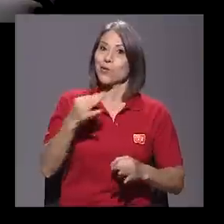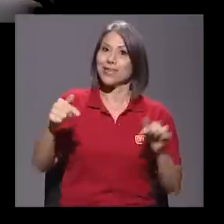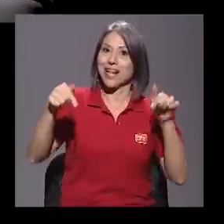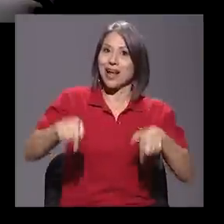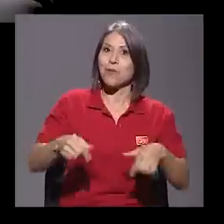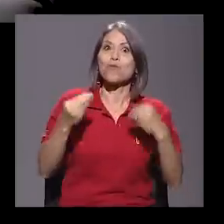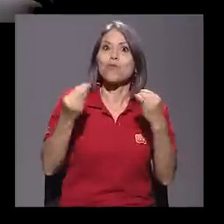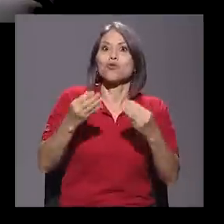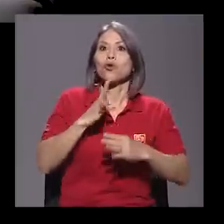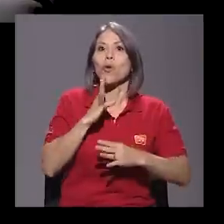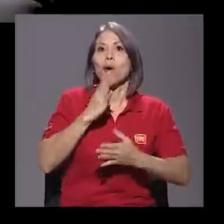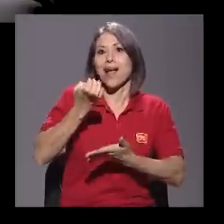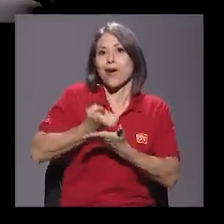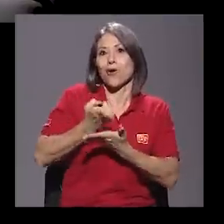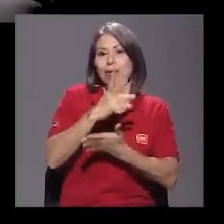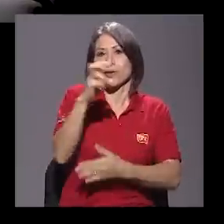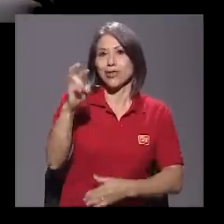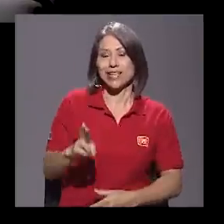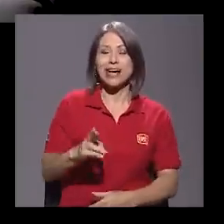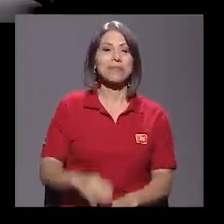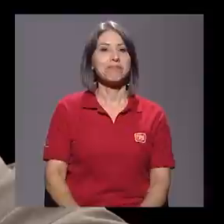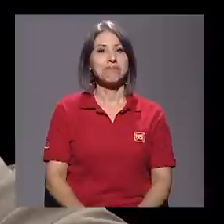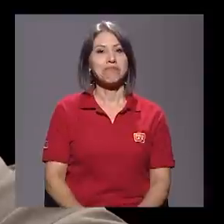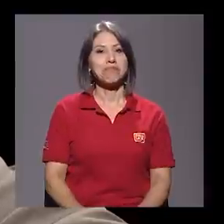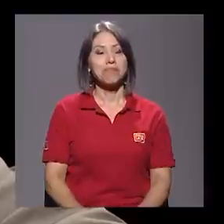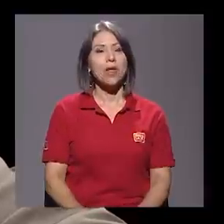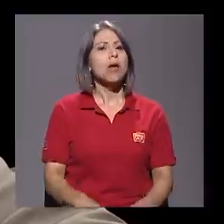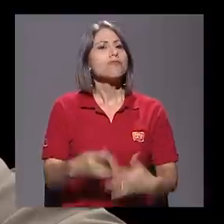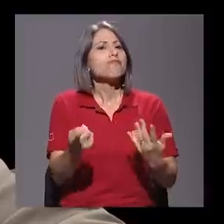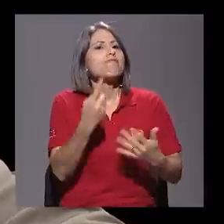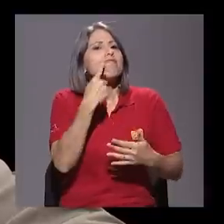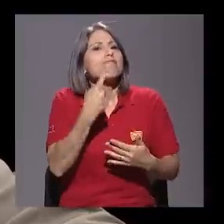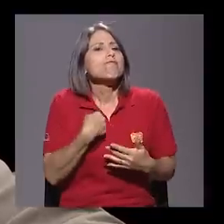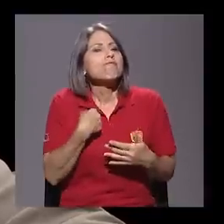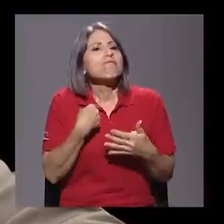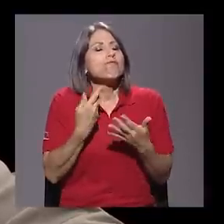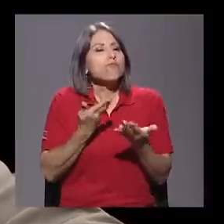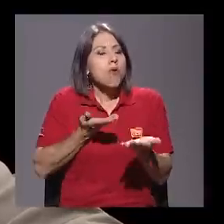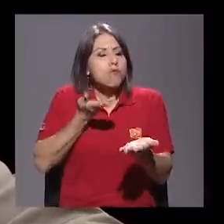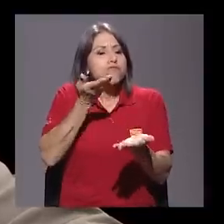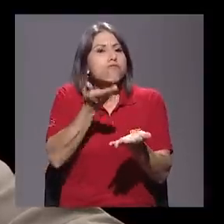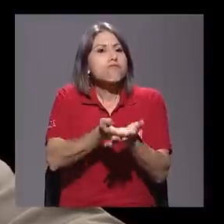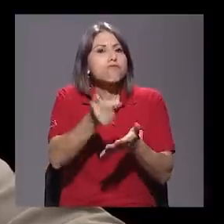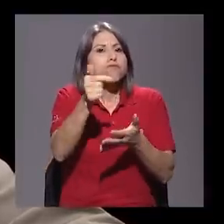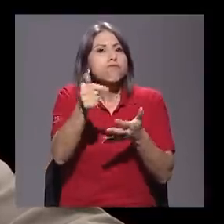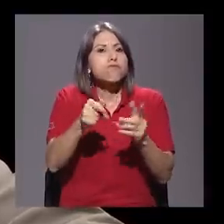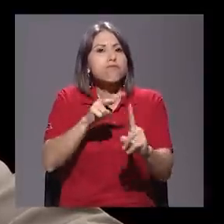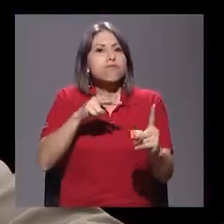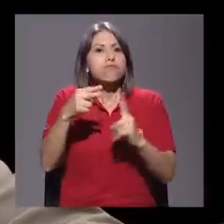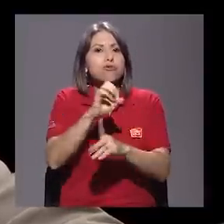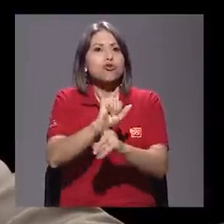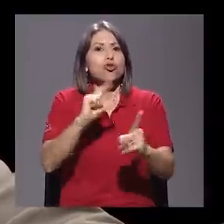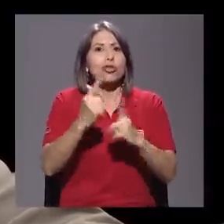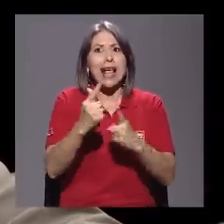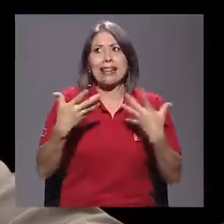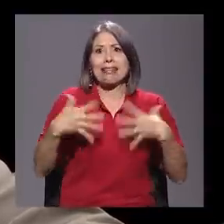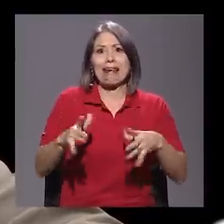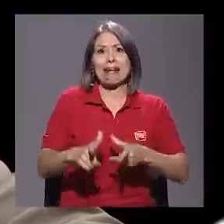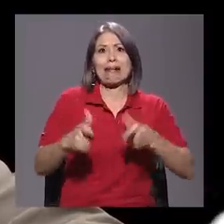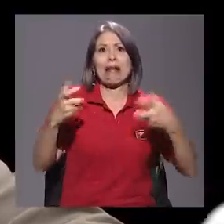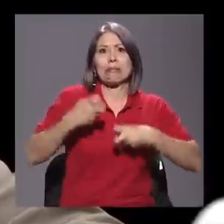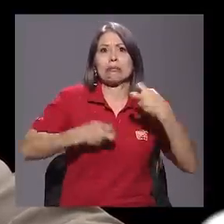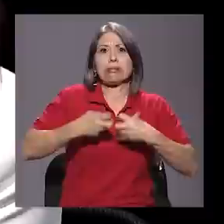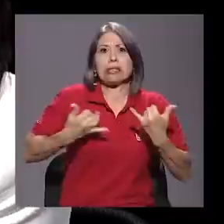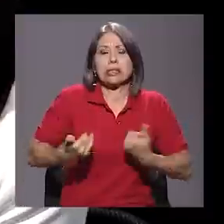Rica. Pues vea, Sofía, denos un panorama, pero social, de esta gran crisis que vivimos en este